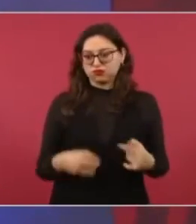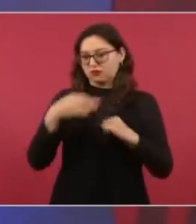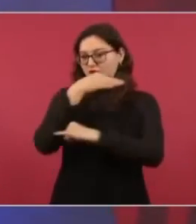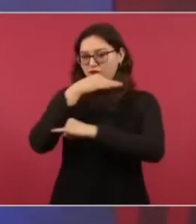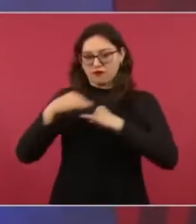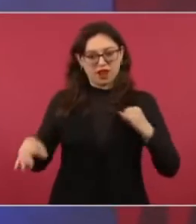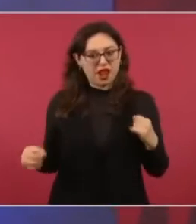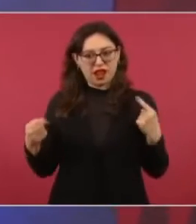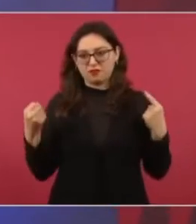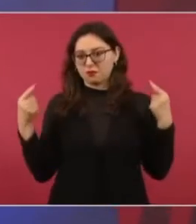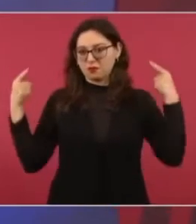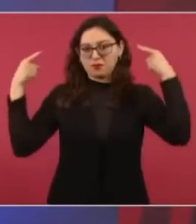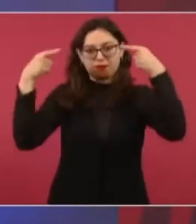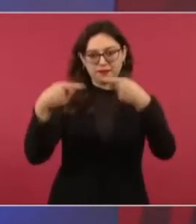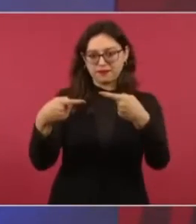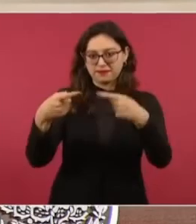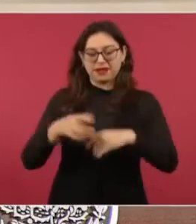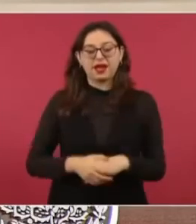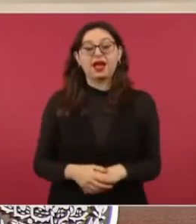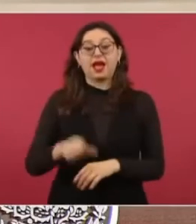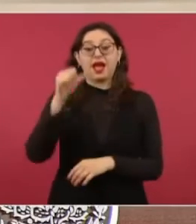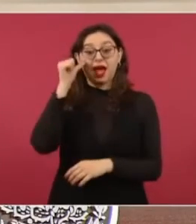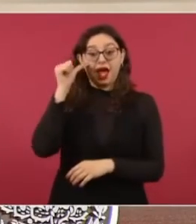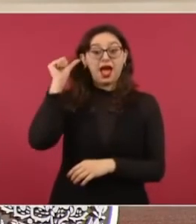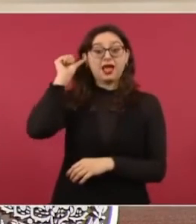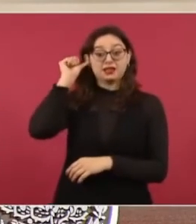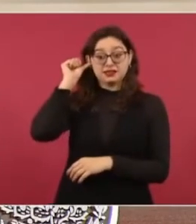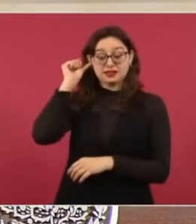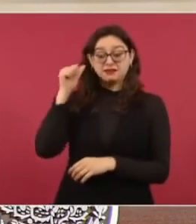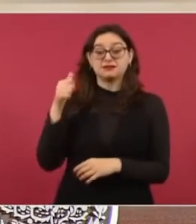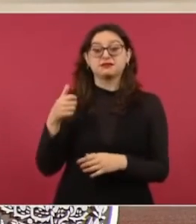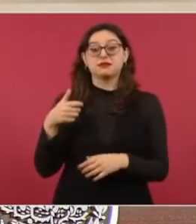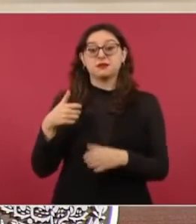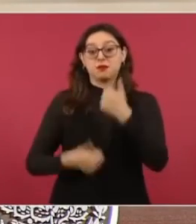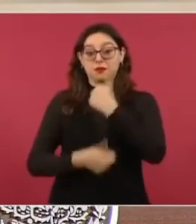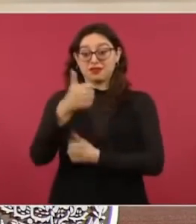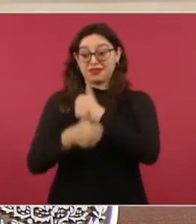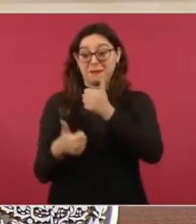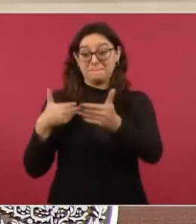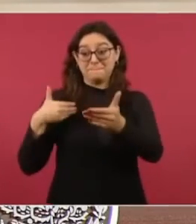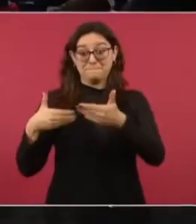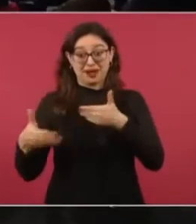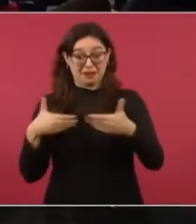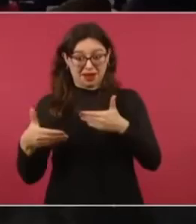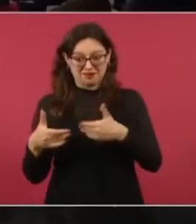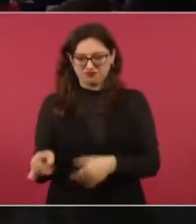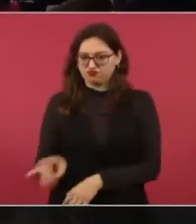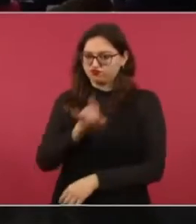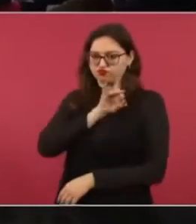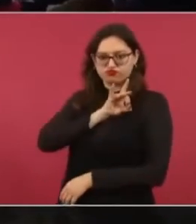Ayer ganaron 2-1 a Panamá y antier